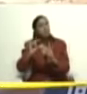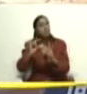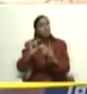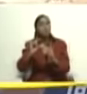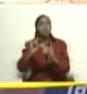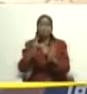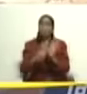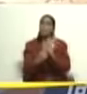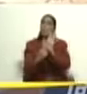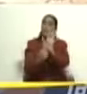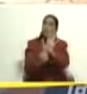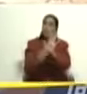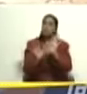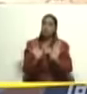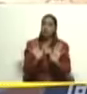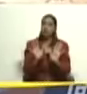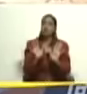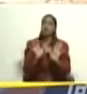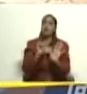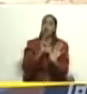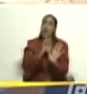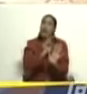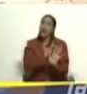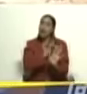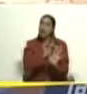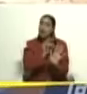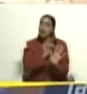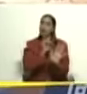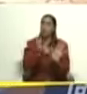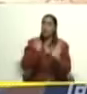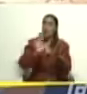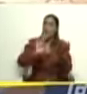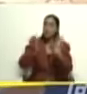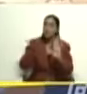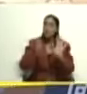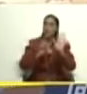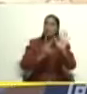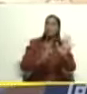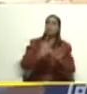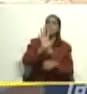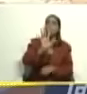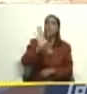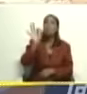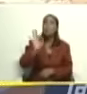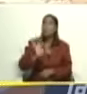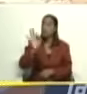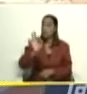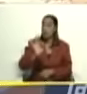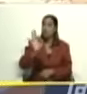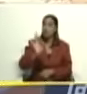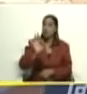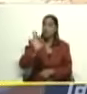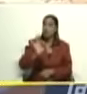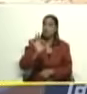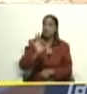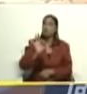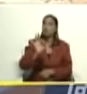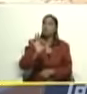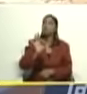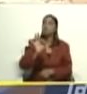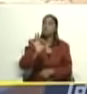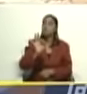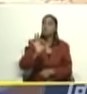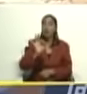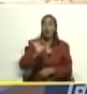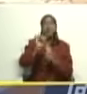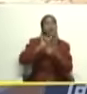proyectando una cifra muy importante del 75% en este momento para la inflación